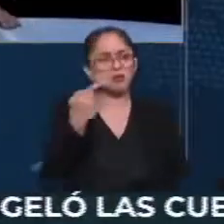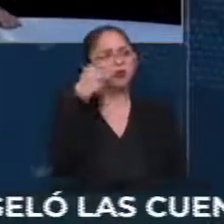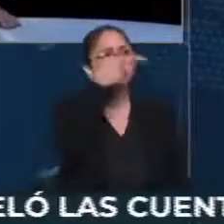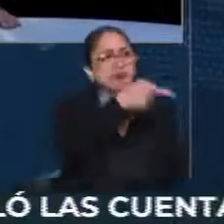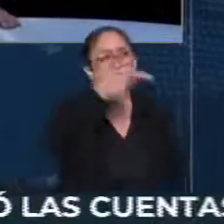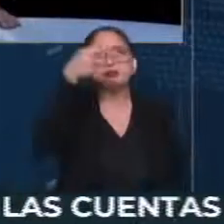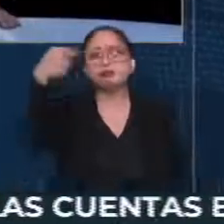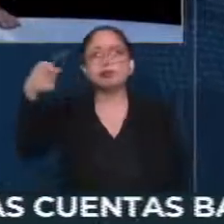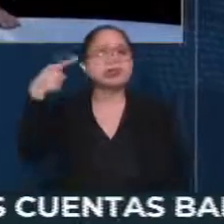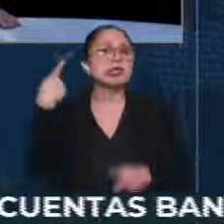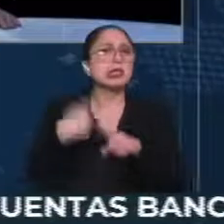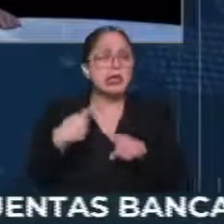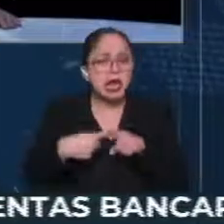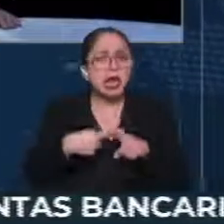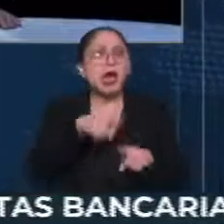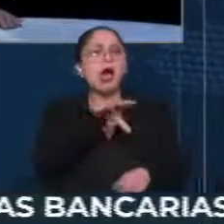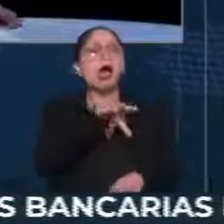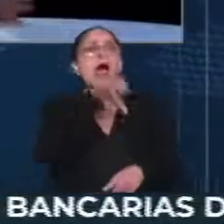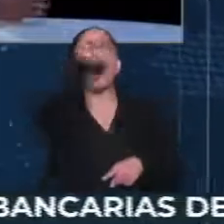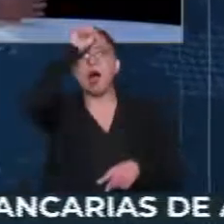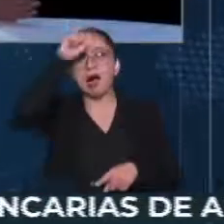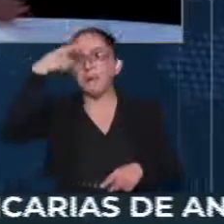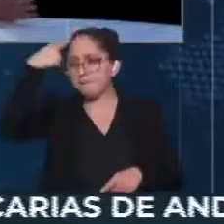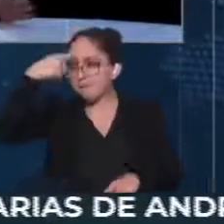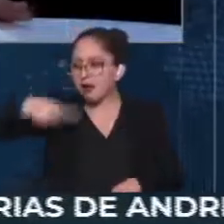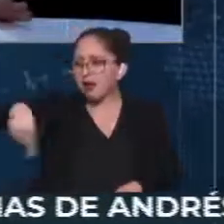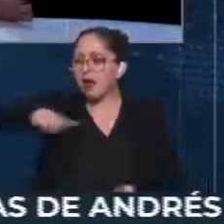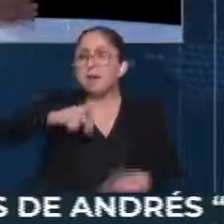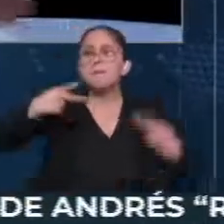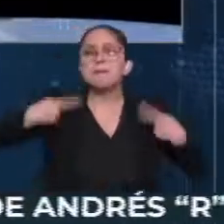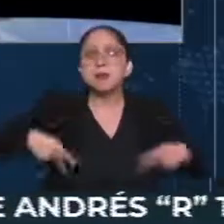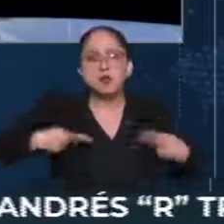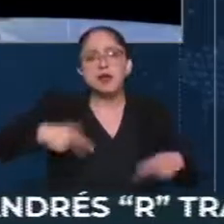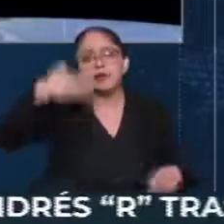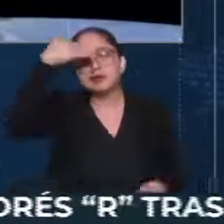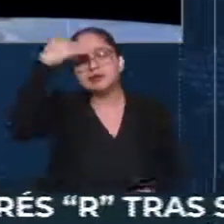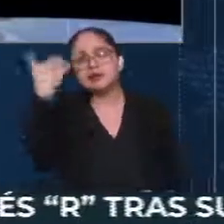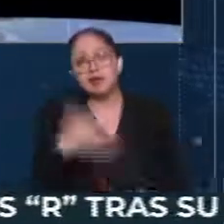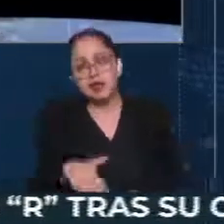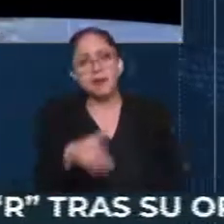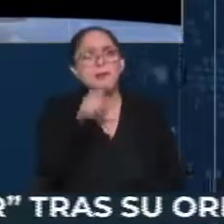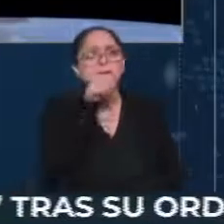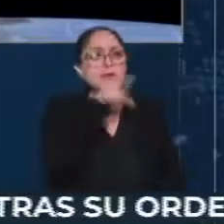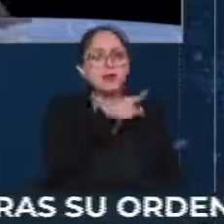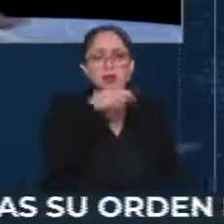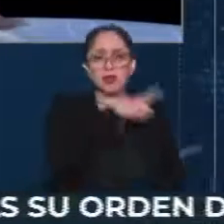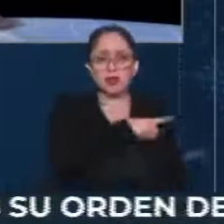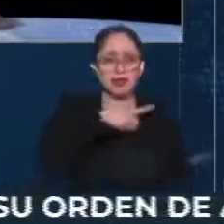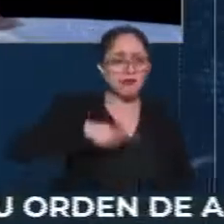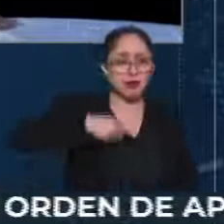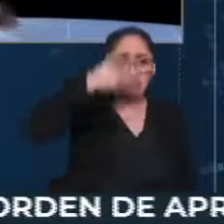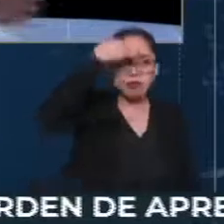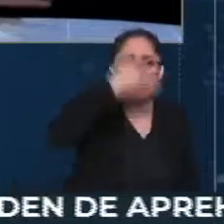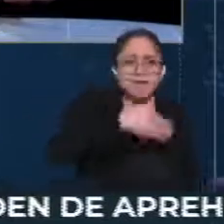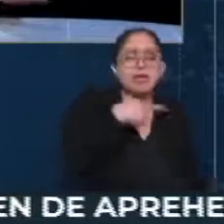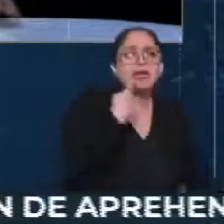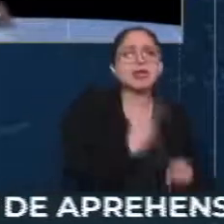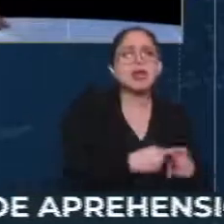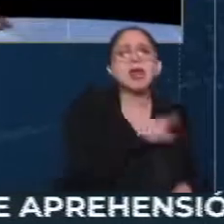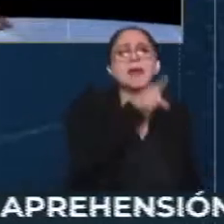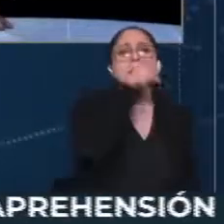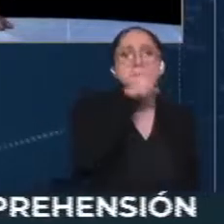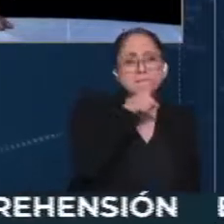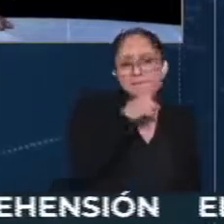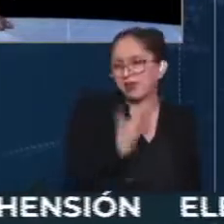al derecho que tenemos los ciudadanos a estar bien informados, y para ello pues está implícito el saber quién está diciendo mentiras. Pero de eso, Jonathan, aquí hay un